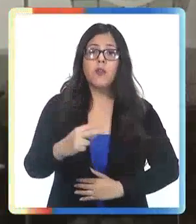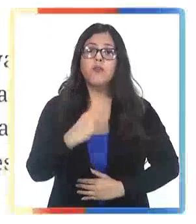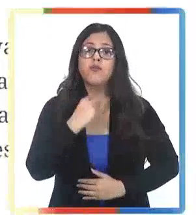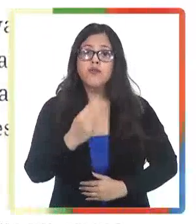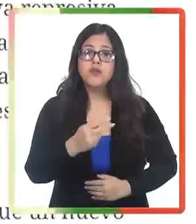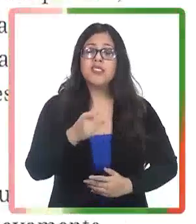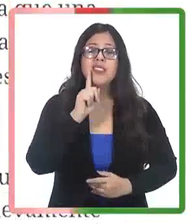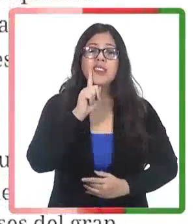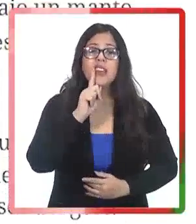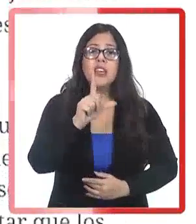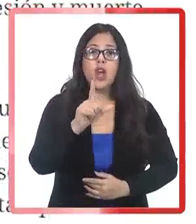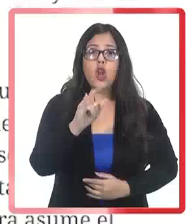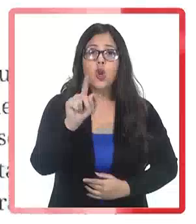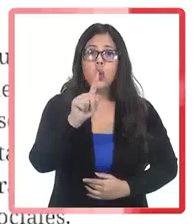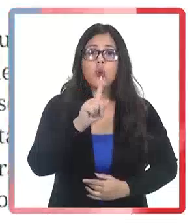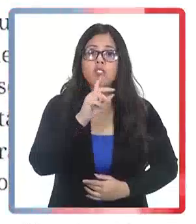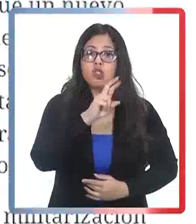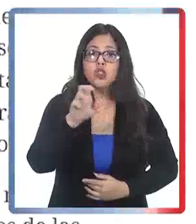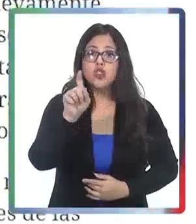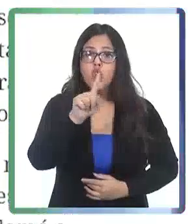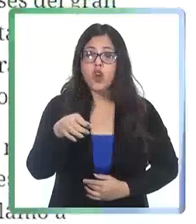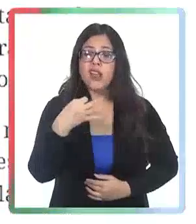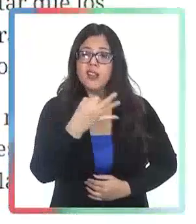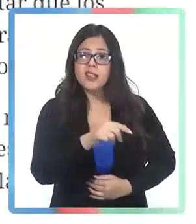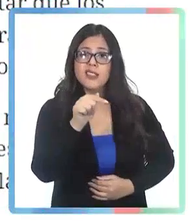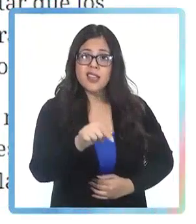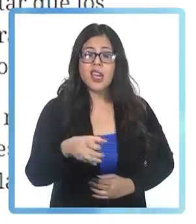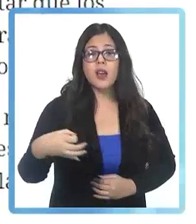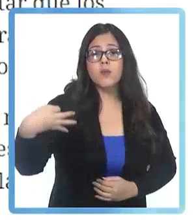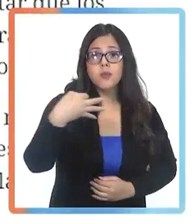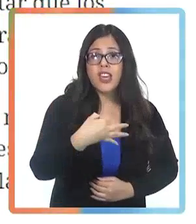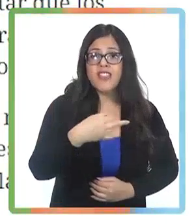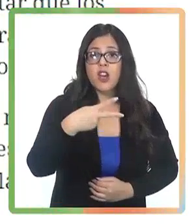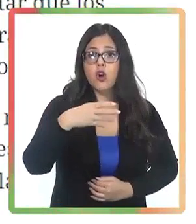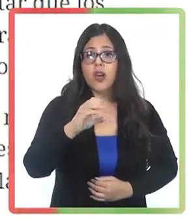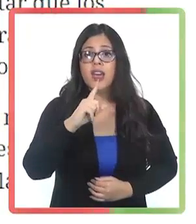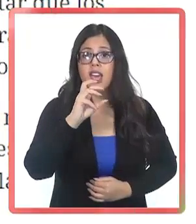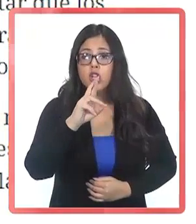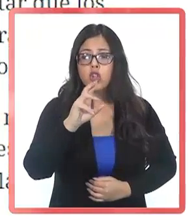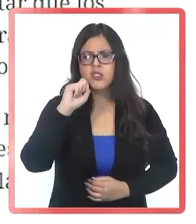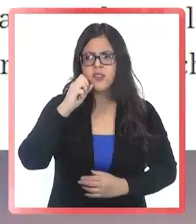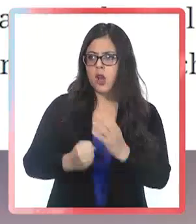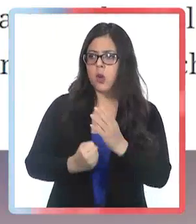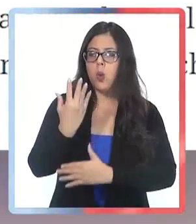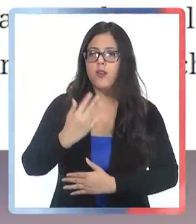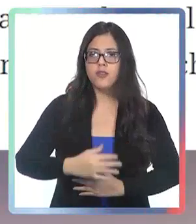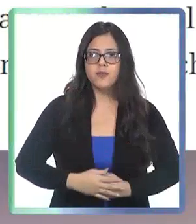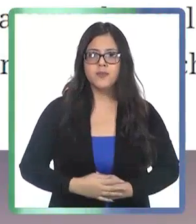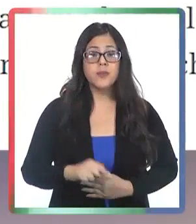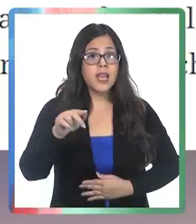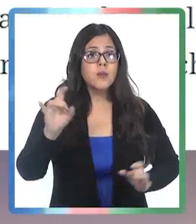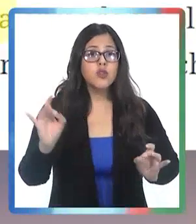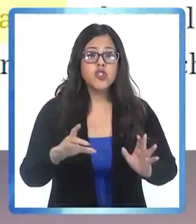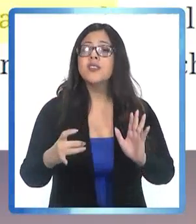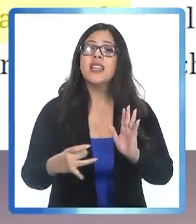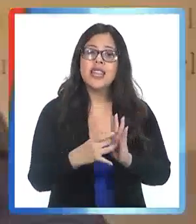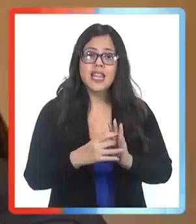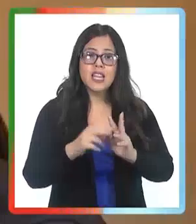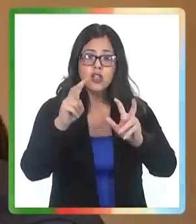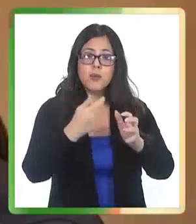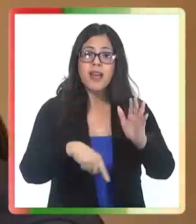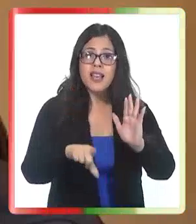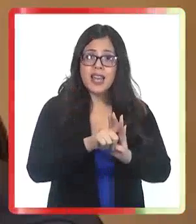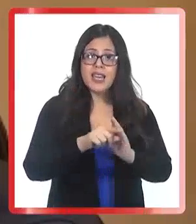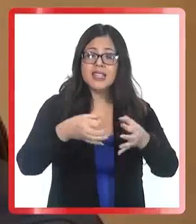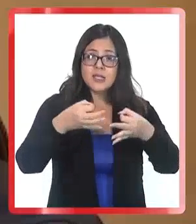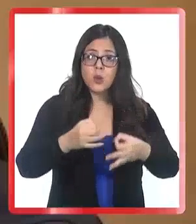su vocero, fiscal Luis Torres, precisó que las declaraciones de Héctor Yaitul son hechos nuevos. Pueden configurar delitos contemplados